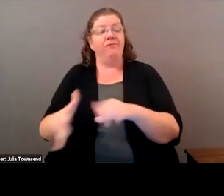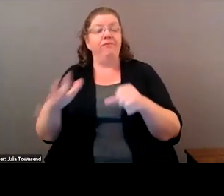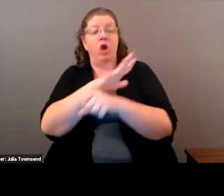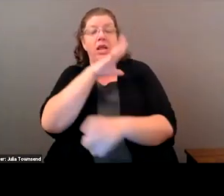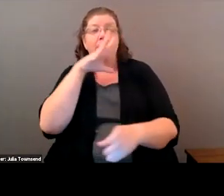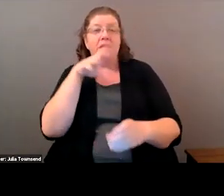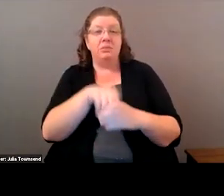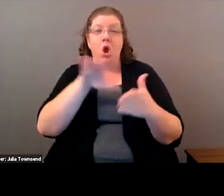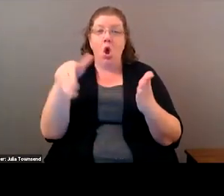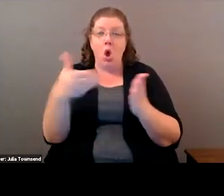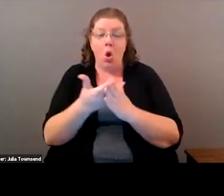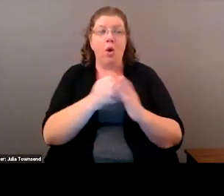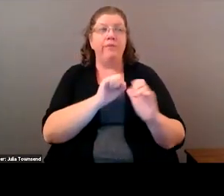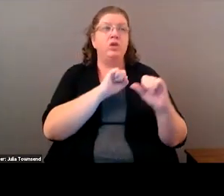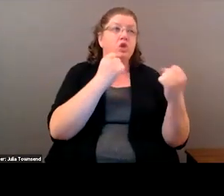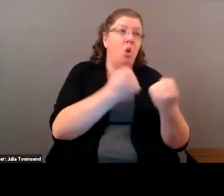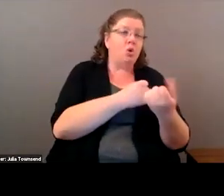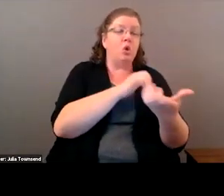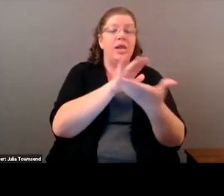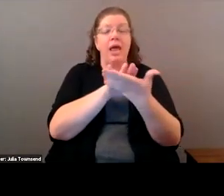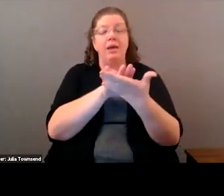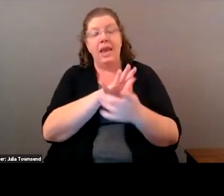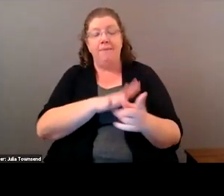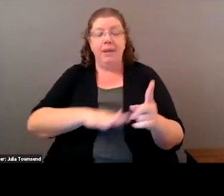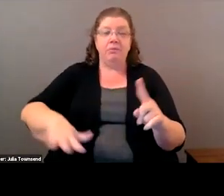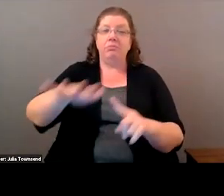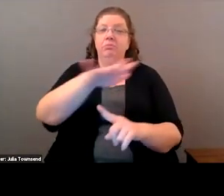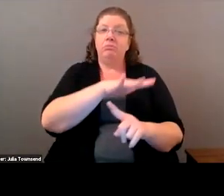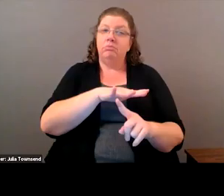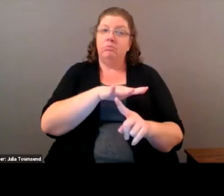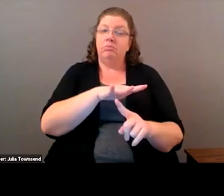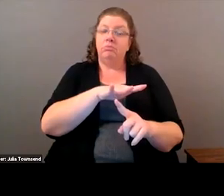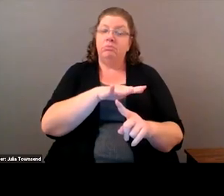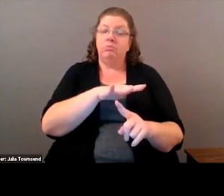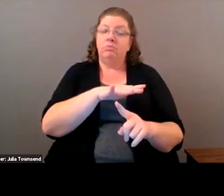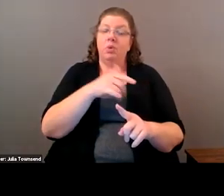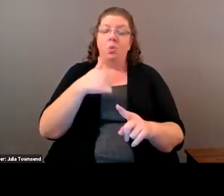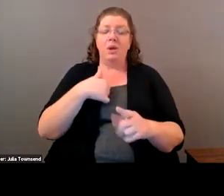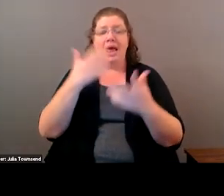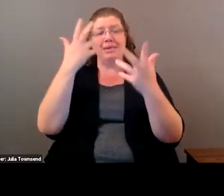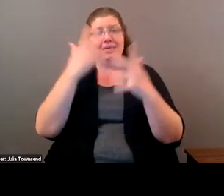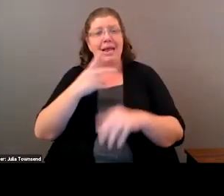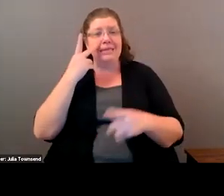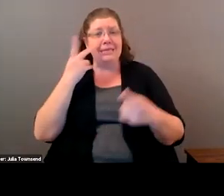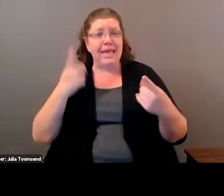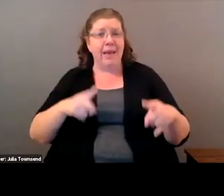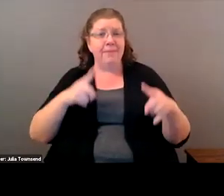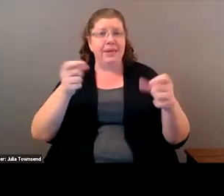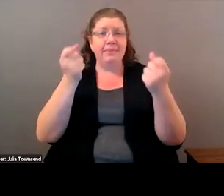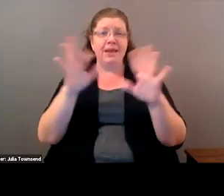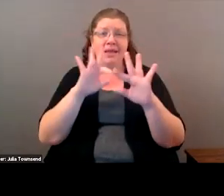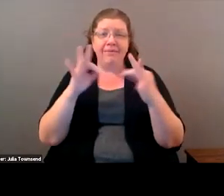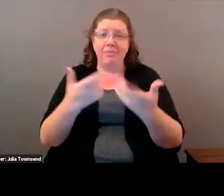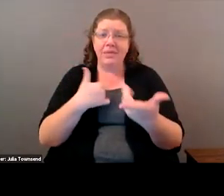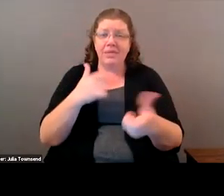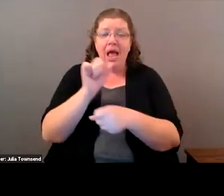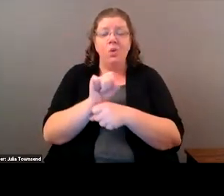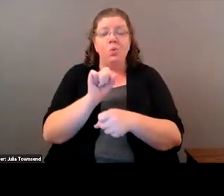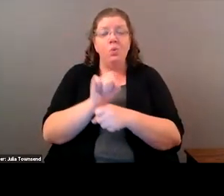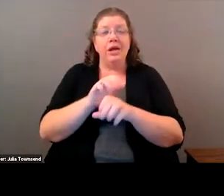pueden participar plenamente en todos los contextos lo que yo veo lamentablemente en muchas de las familias